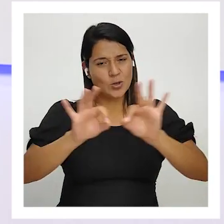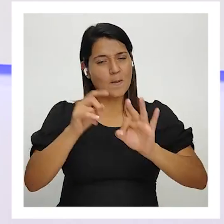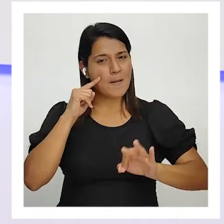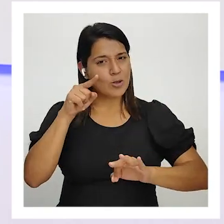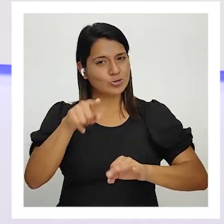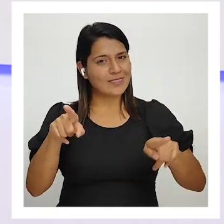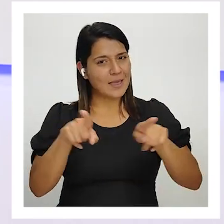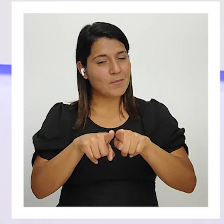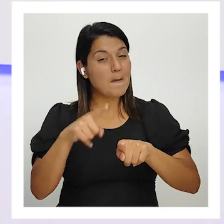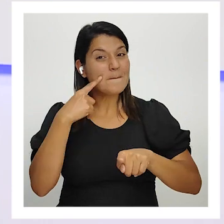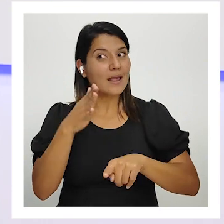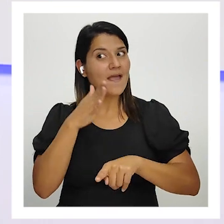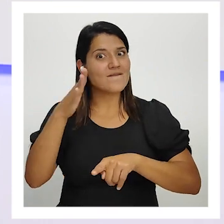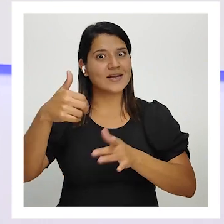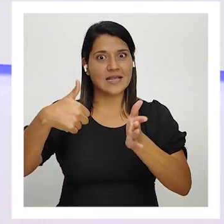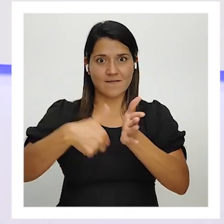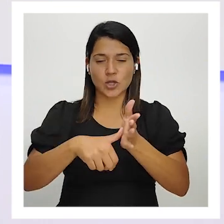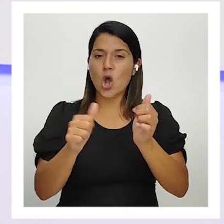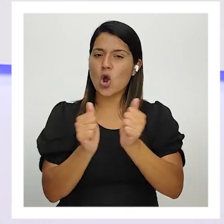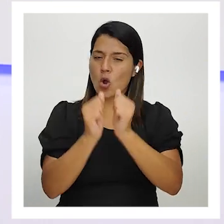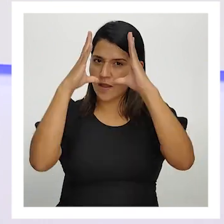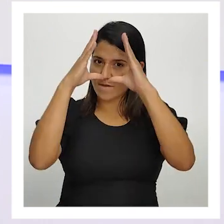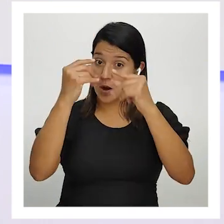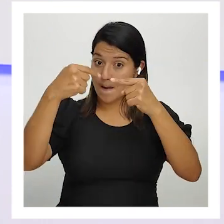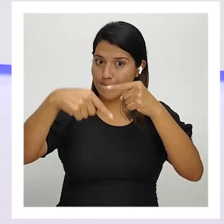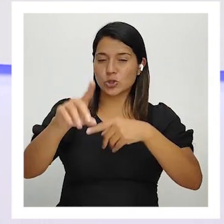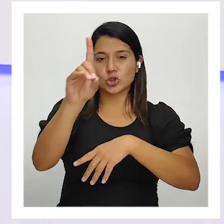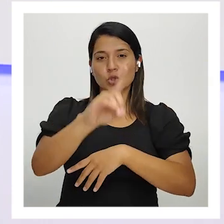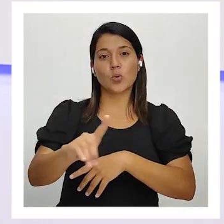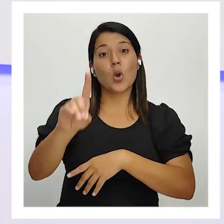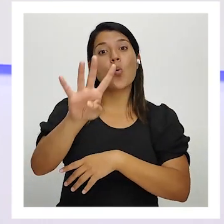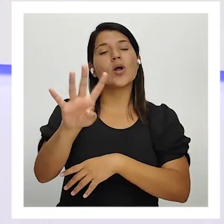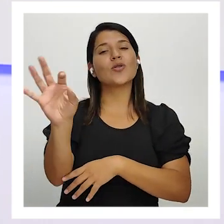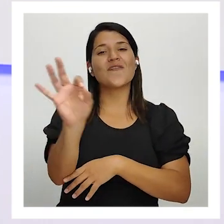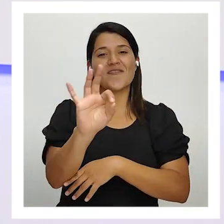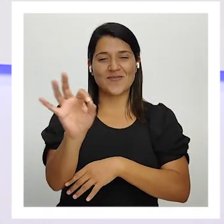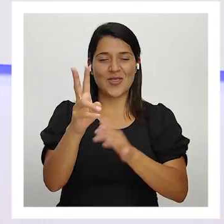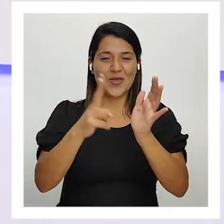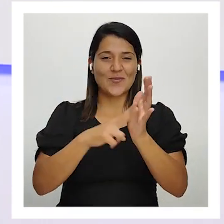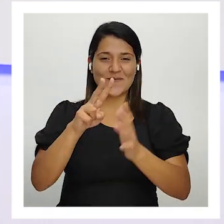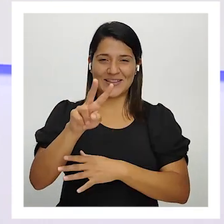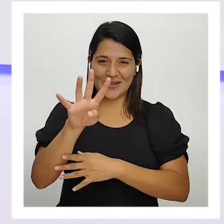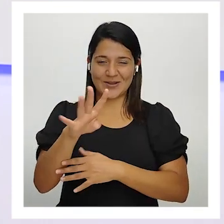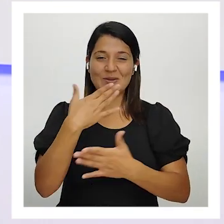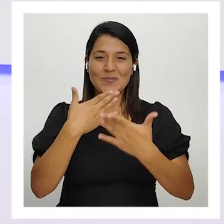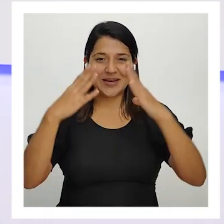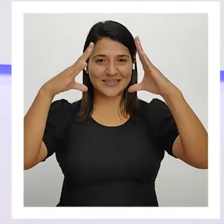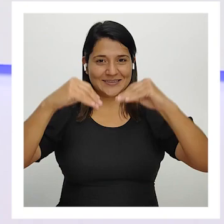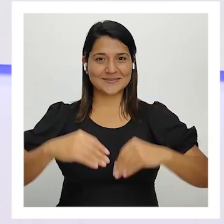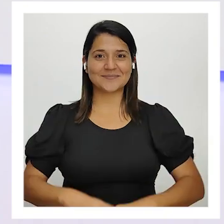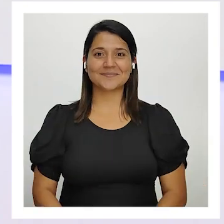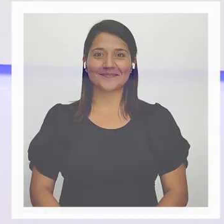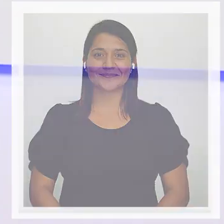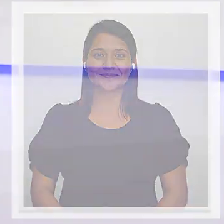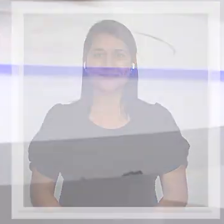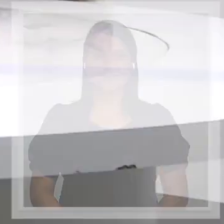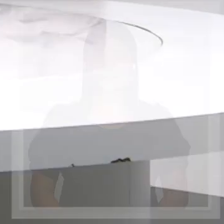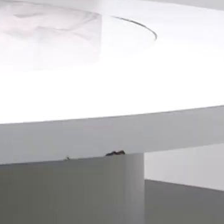usted también, para que salga a votar bien informado el próximo domingo 4 de febrero del 2024. Buenas noches.